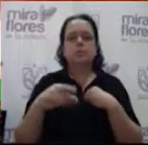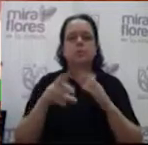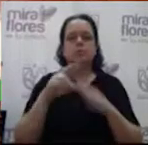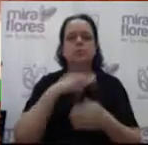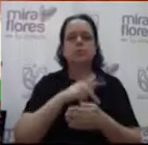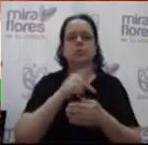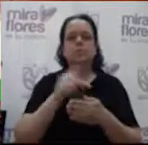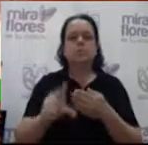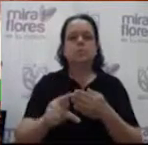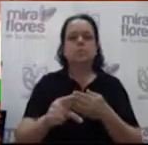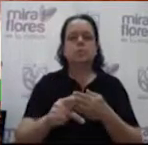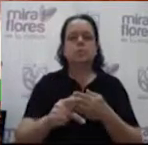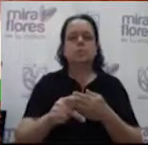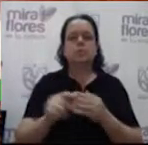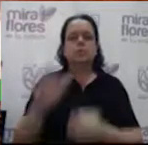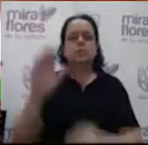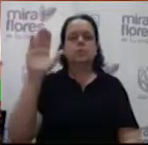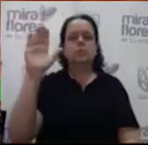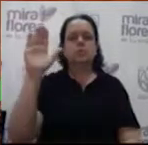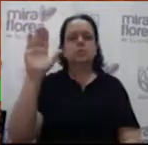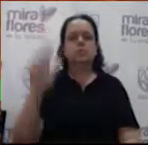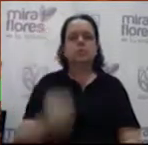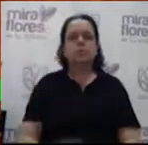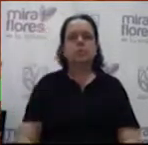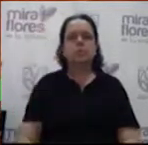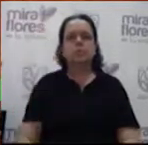proyecto, sirvanse a expresarlo en señal de conformidad.